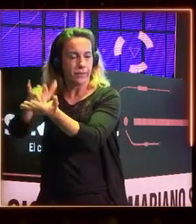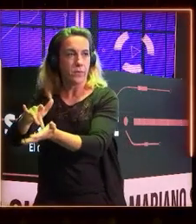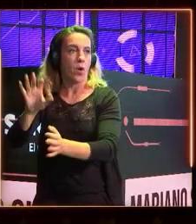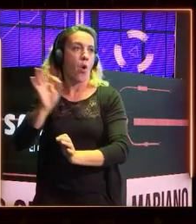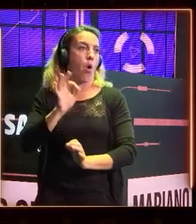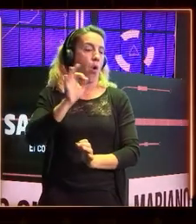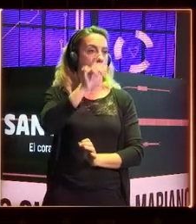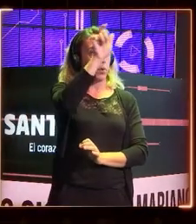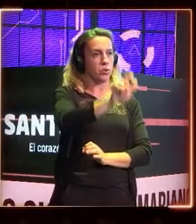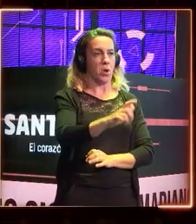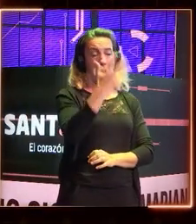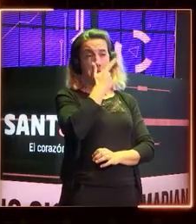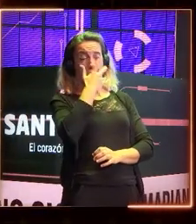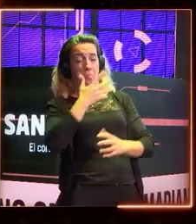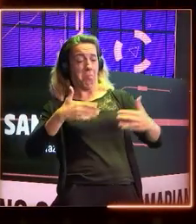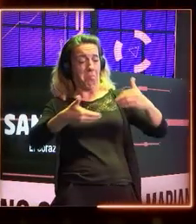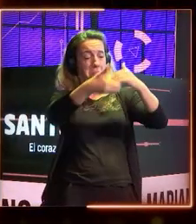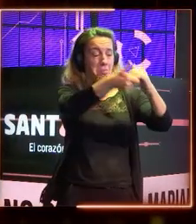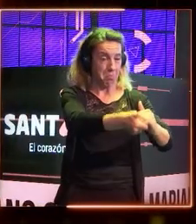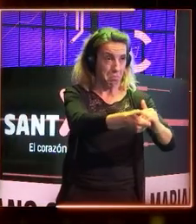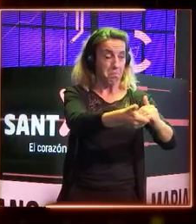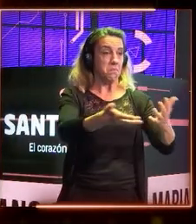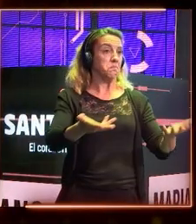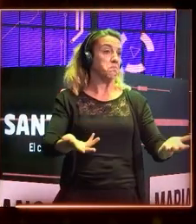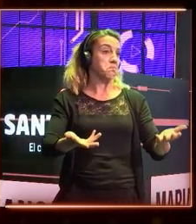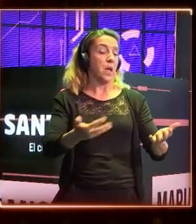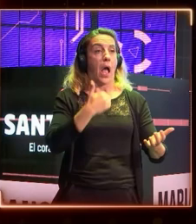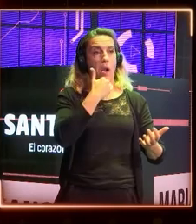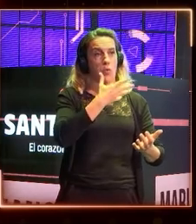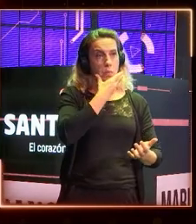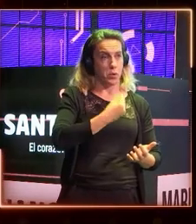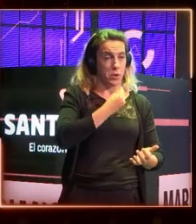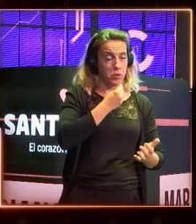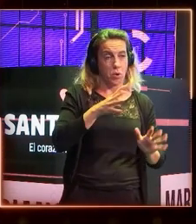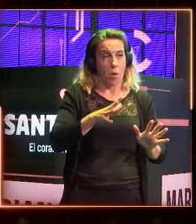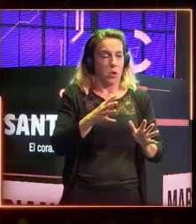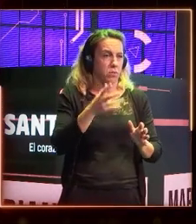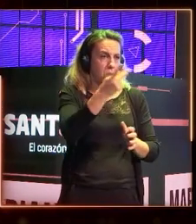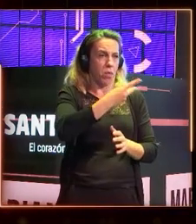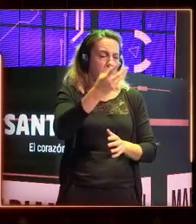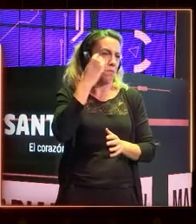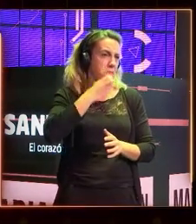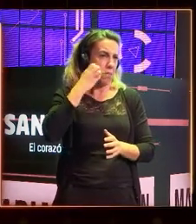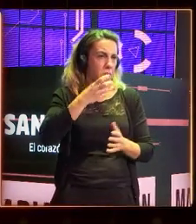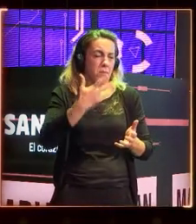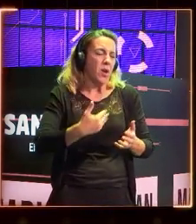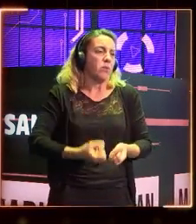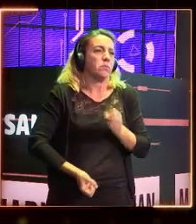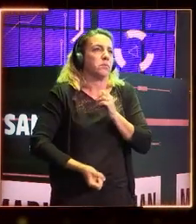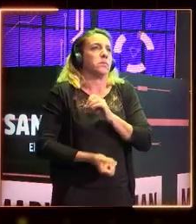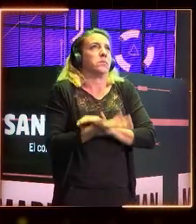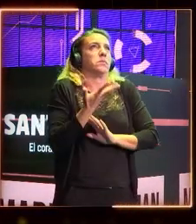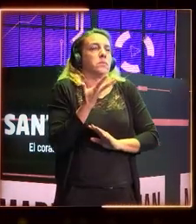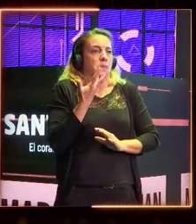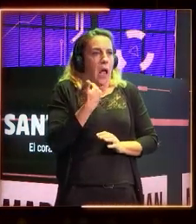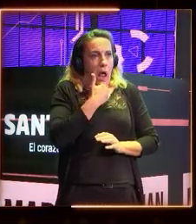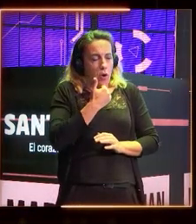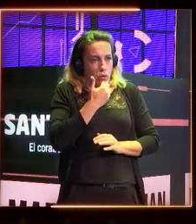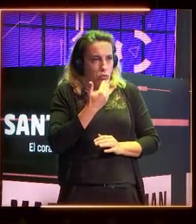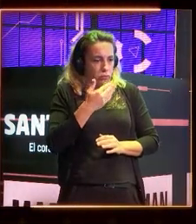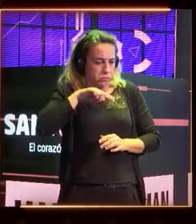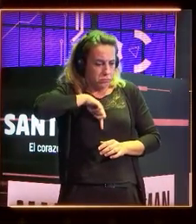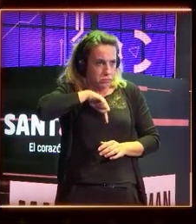con los ojos cerrados que es algo Bastante bonito y que interpela de alguna manera aunque sean dos barbudos o da igual o sea pero genera algo que es interesante